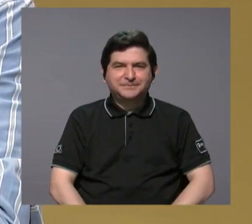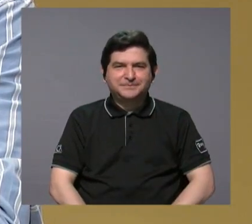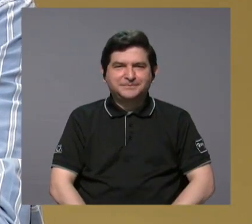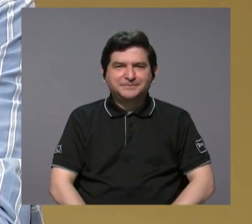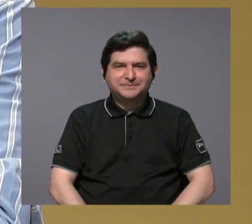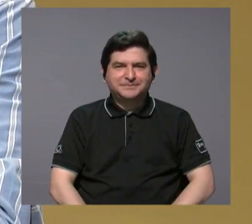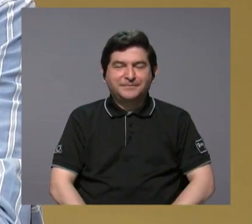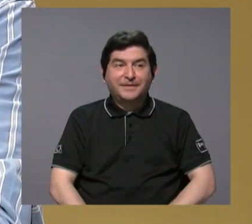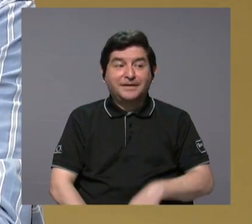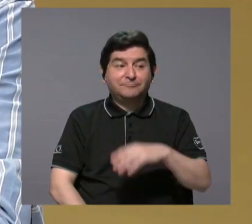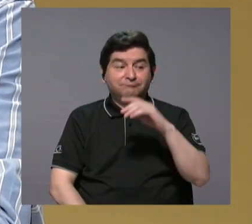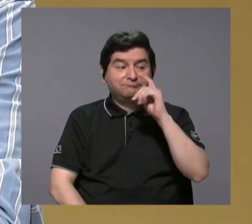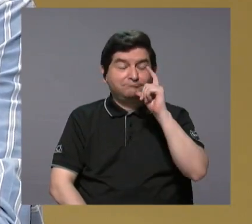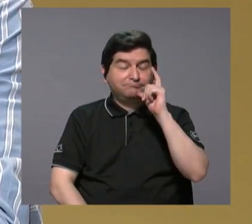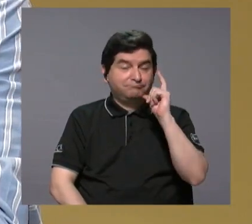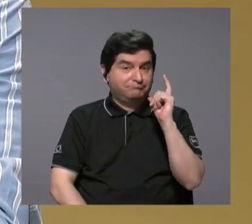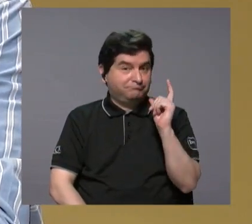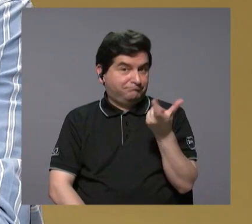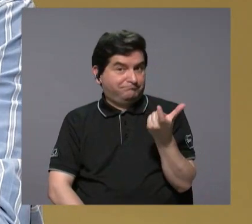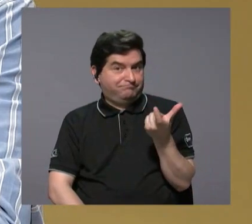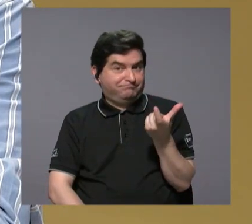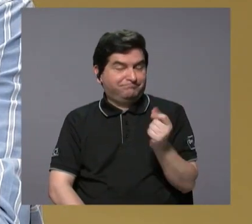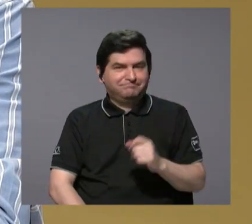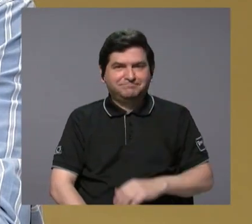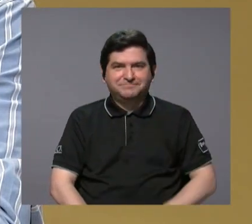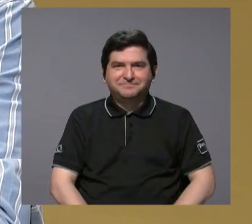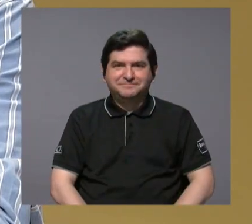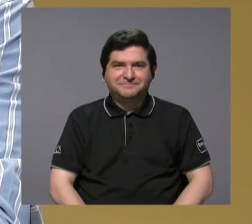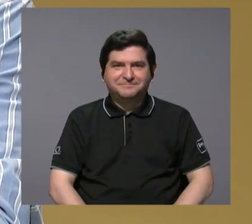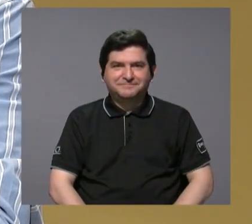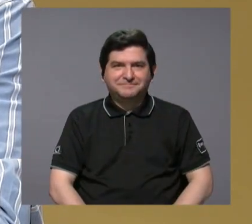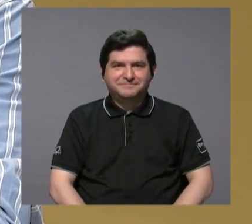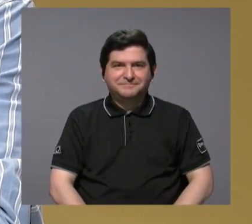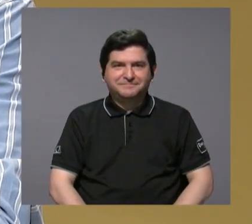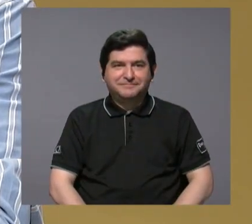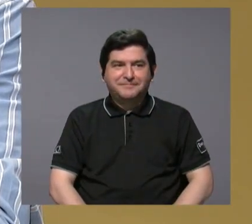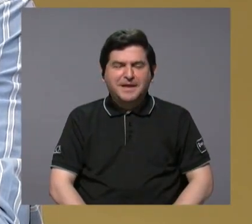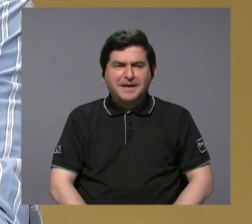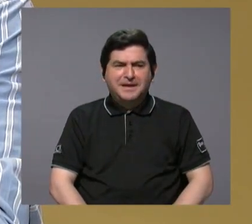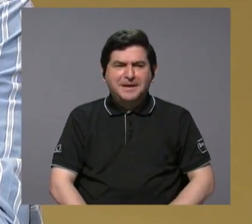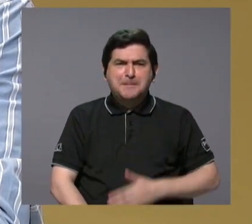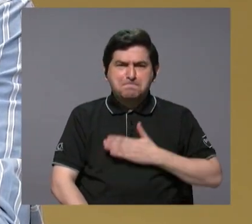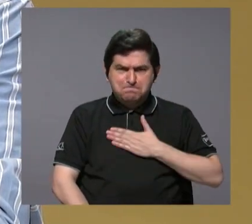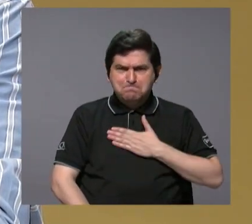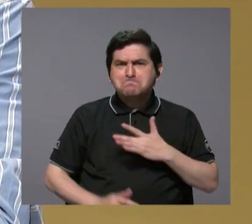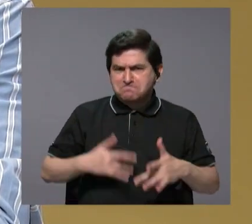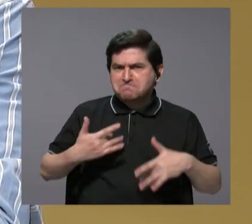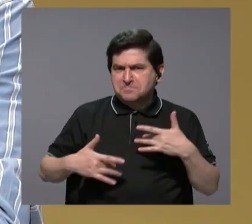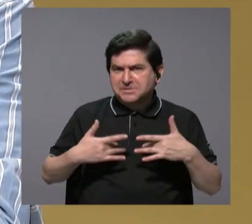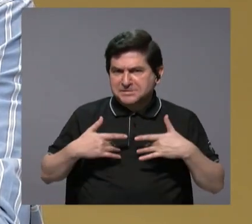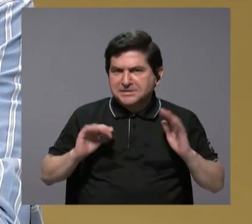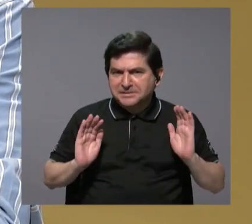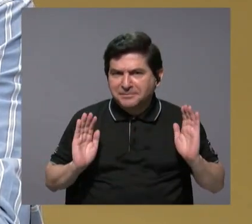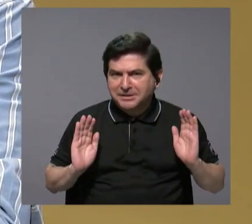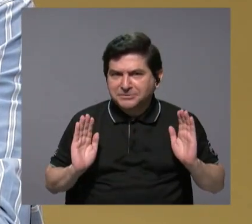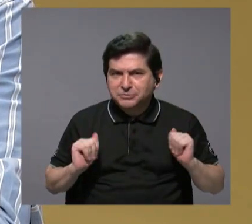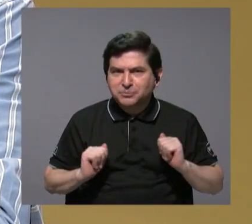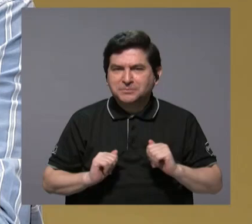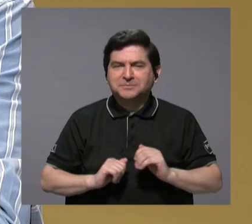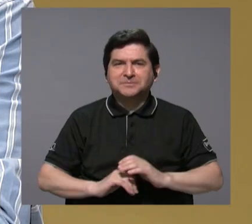que afortunadamente, y esto es, digamos, mi sentimiento,